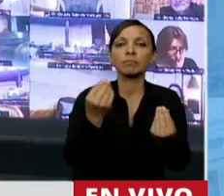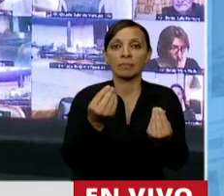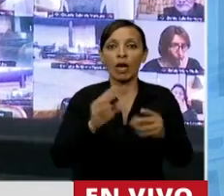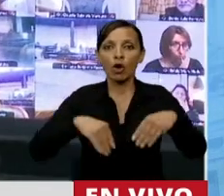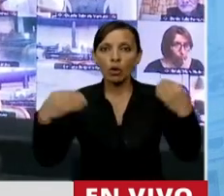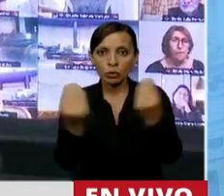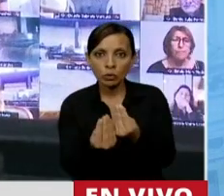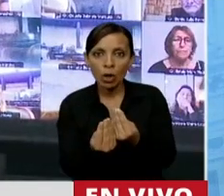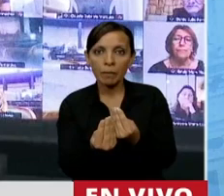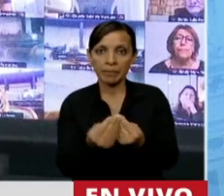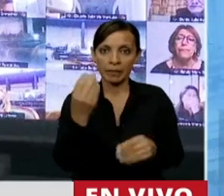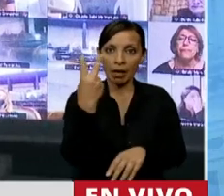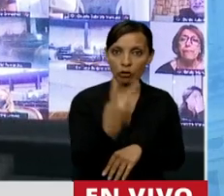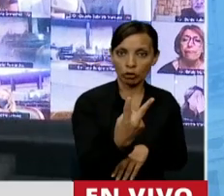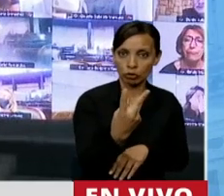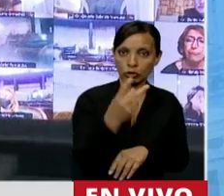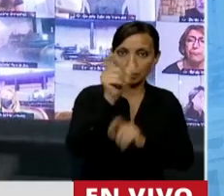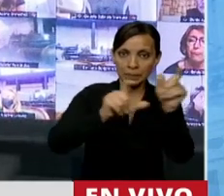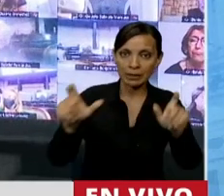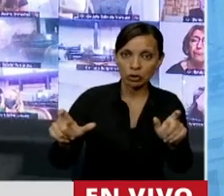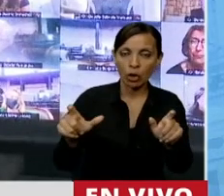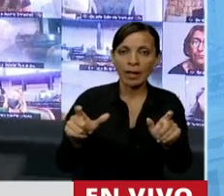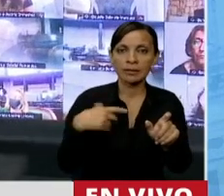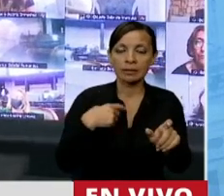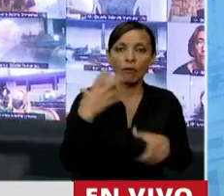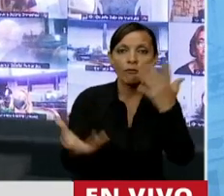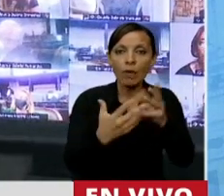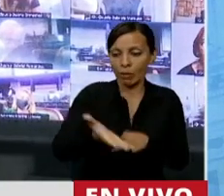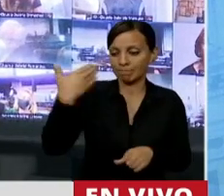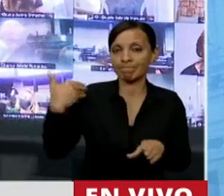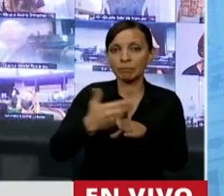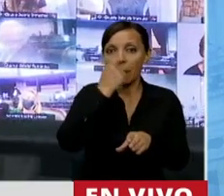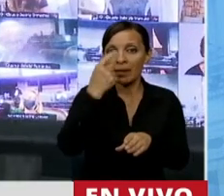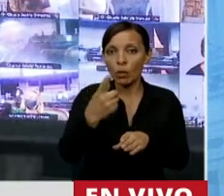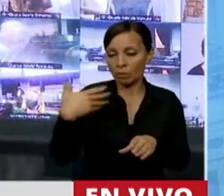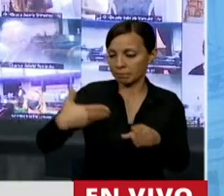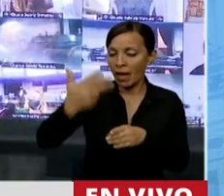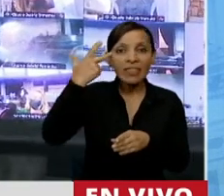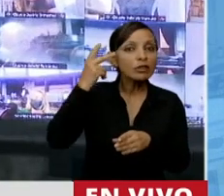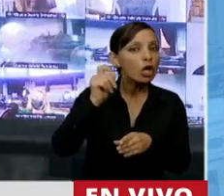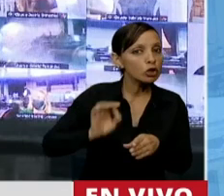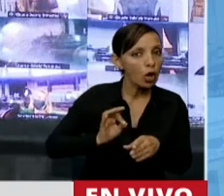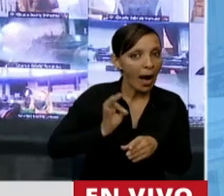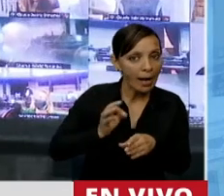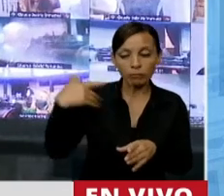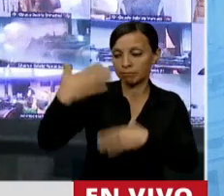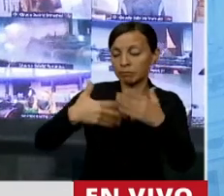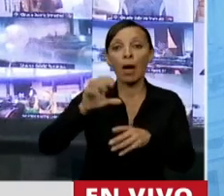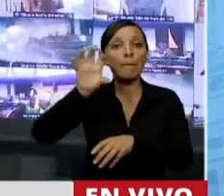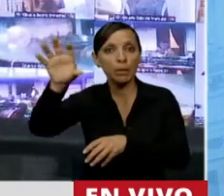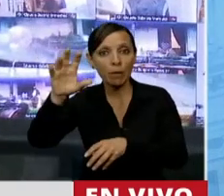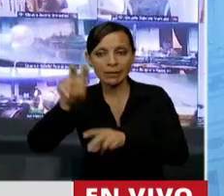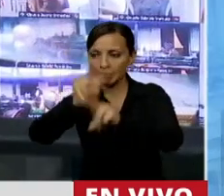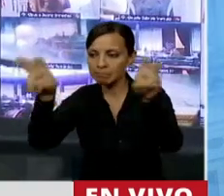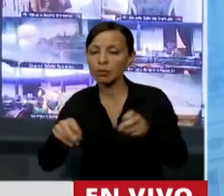se pudo determinar dos personas que prendieron fuego después de 21 años, después de 18 años que la provincia recaudaba con